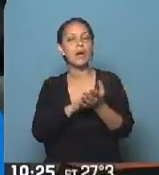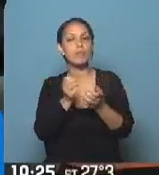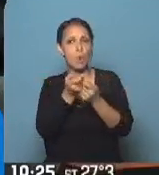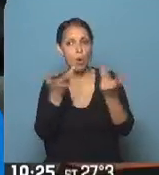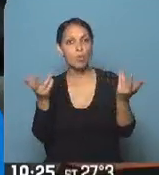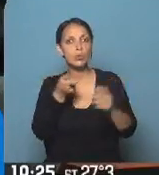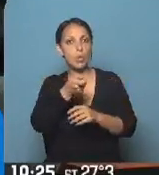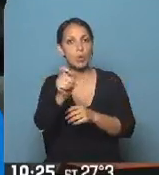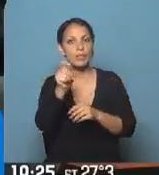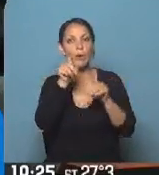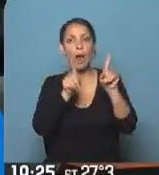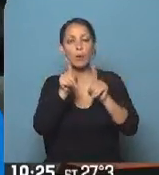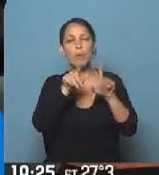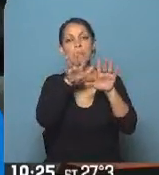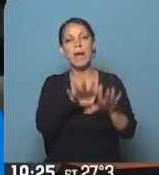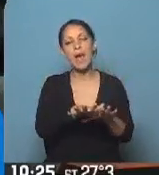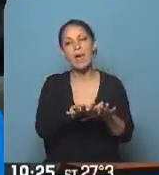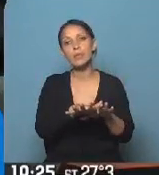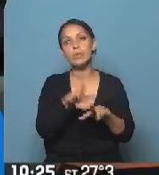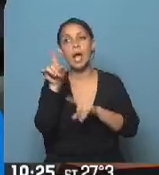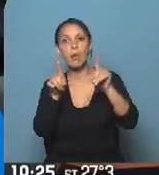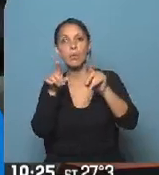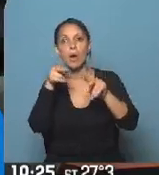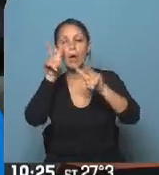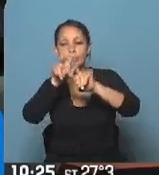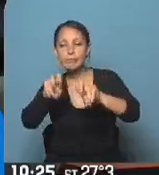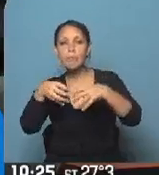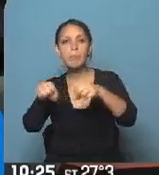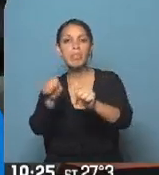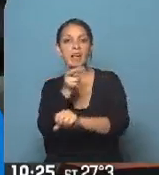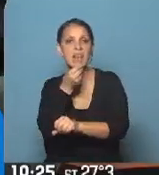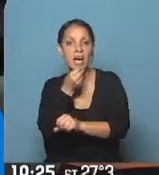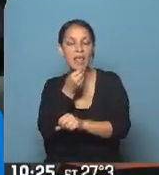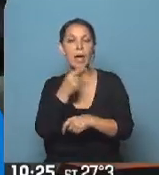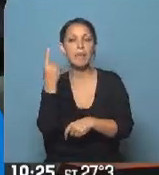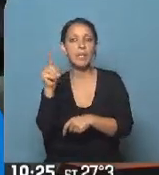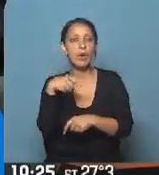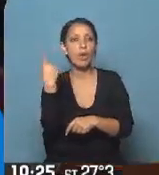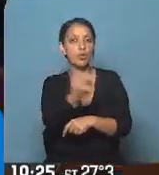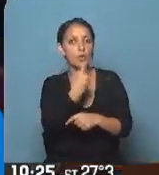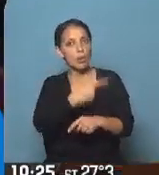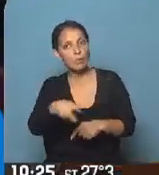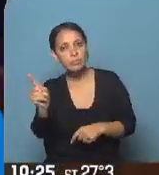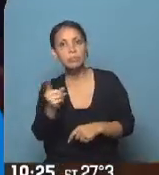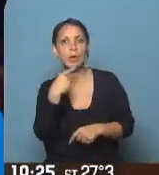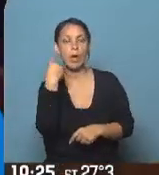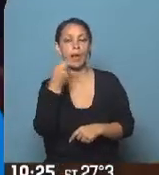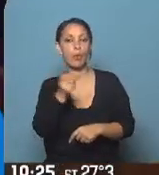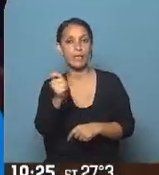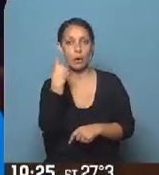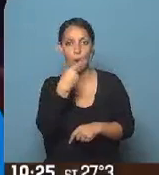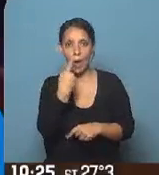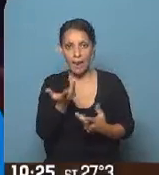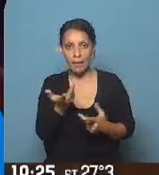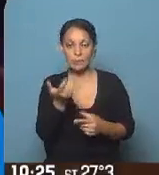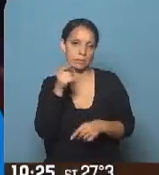quedado varadas o incluso no llegaron a encontrar nada, pero en este caso se está pidiendo que todos vayan a juicio oral. Sí, esta causa está